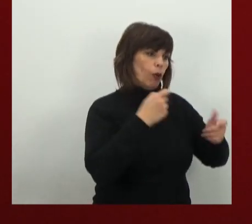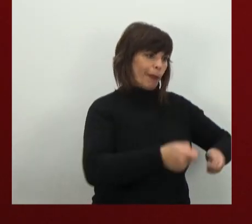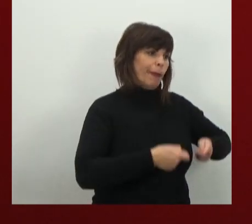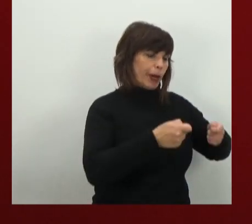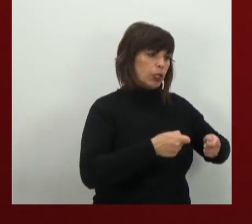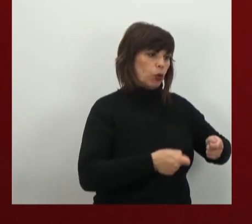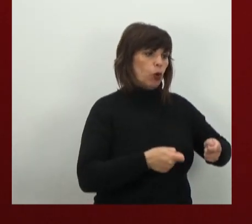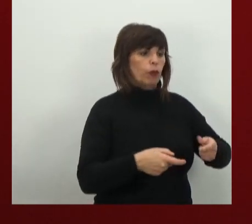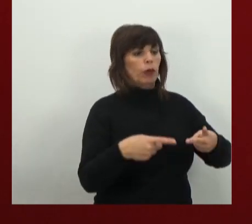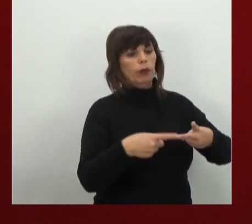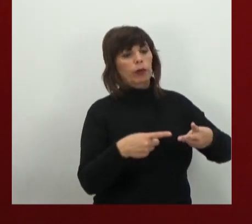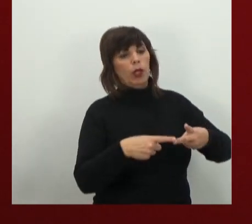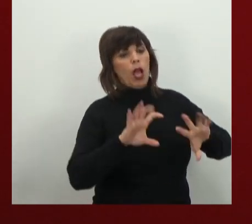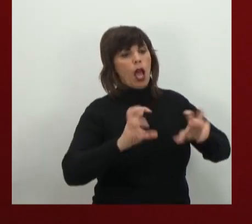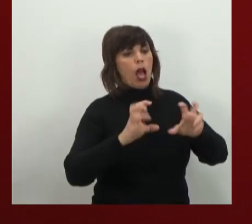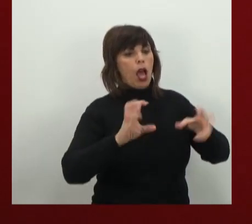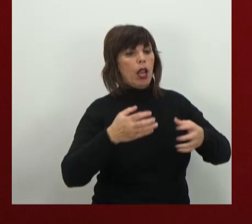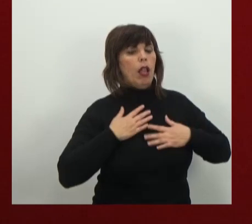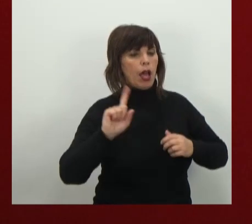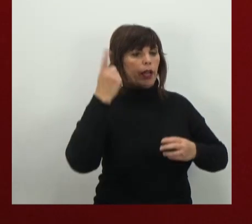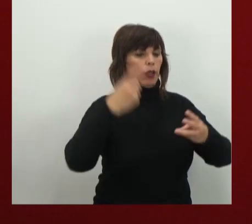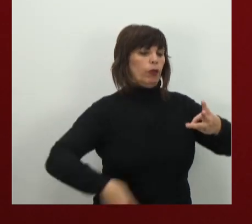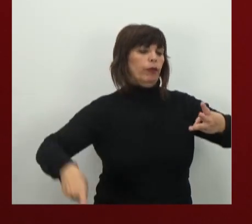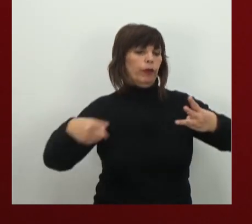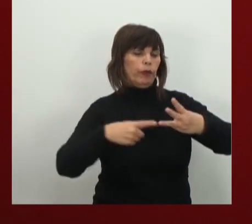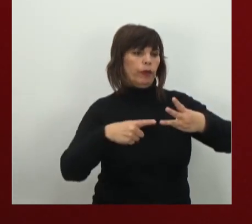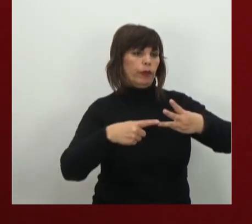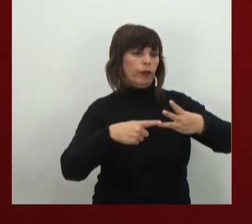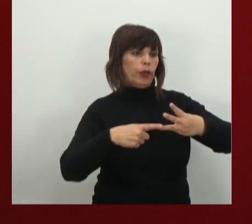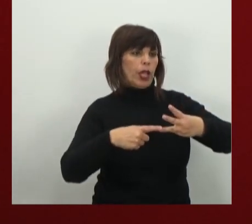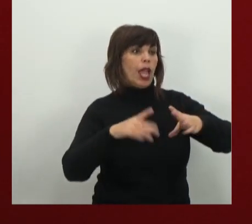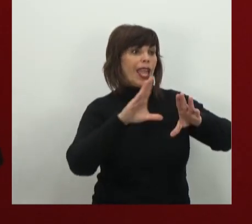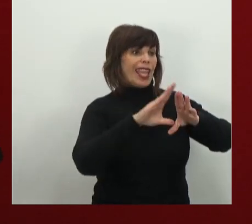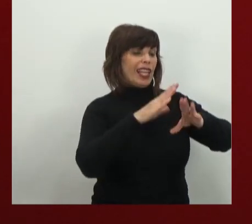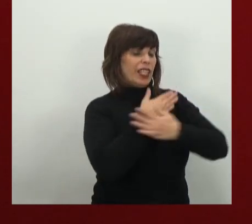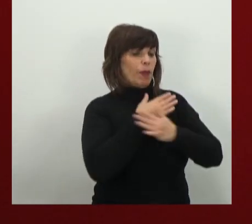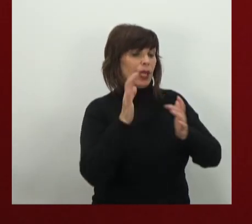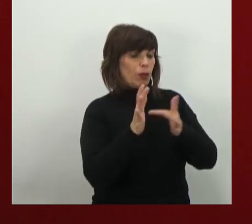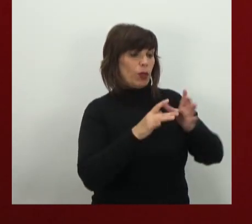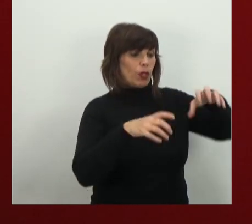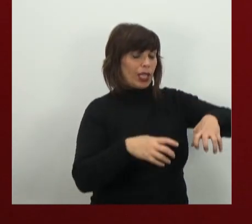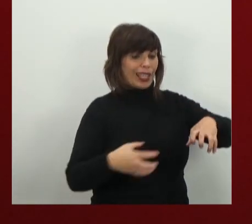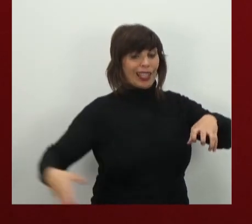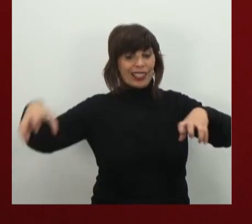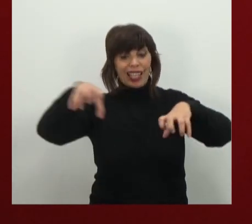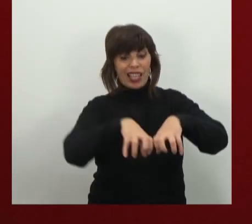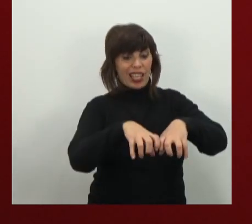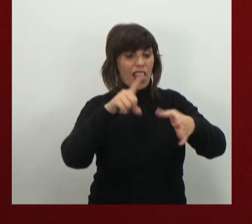la radio, la obra nueva que estamos haciendo y las muchas cosas.